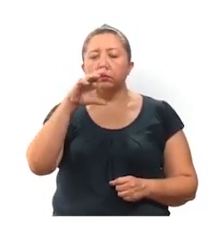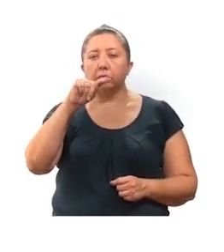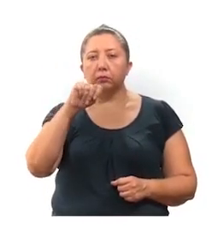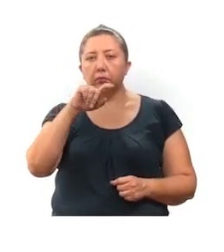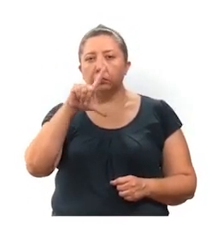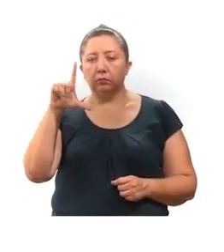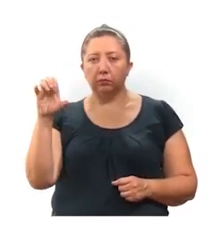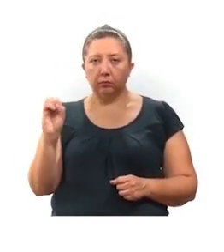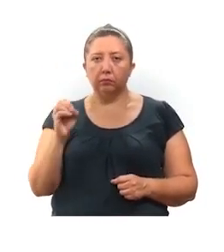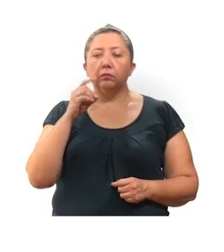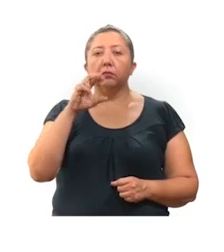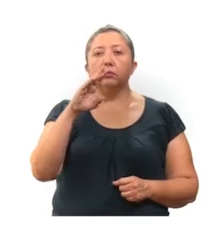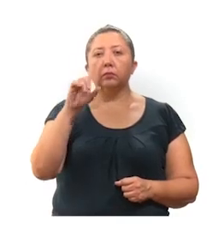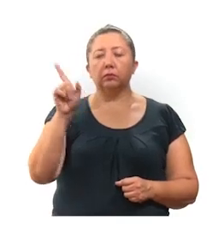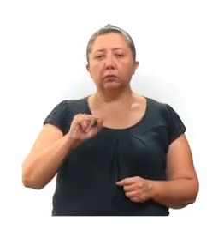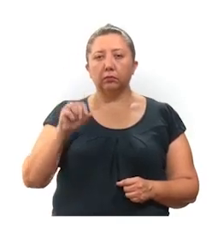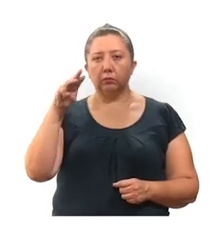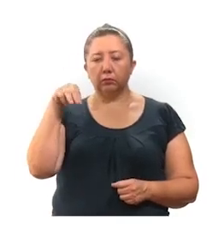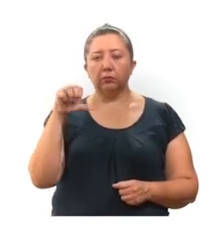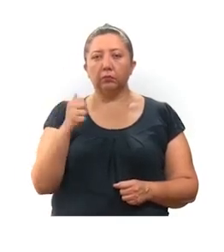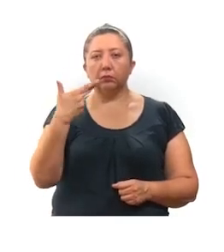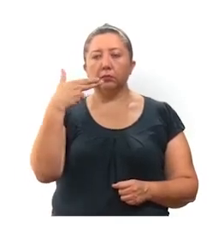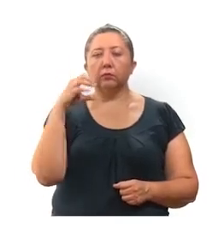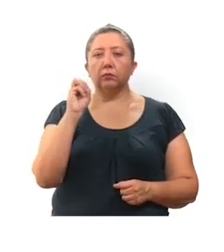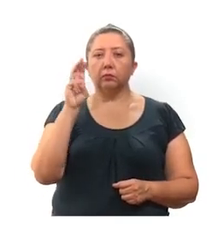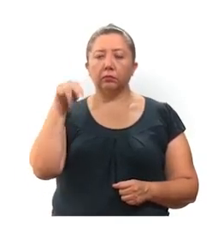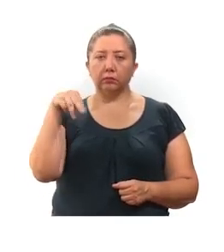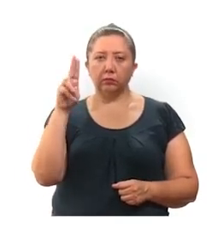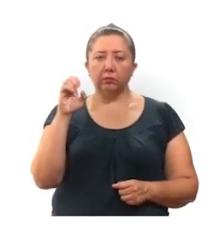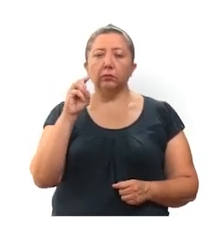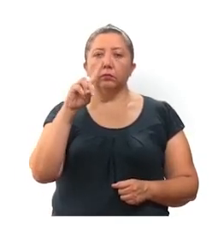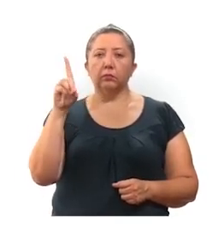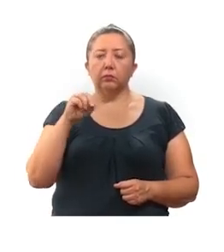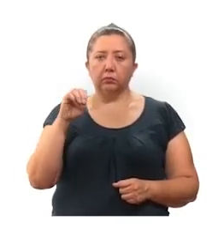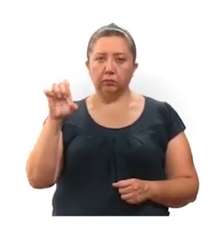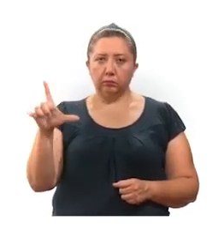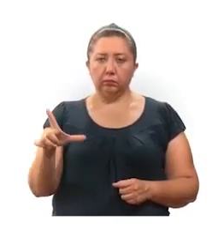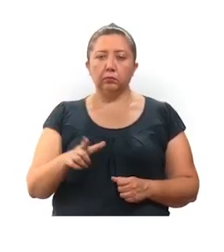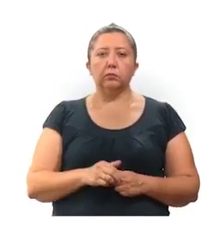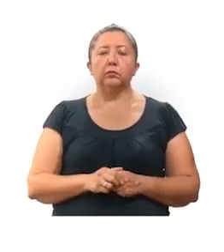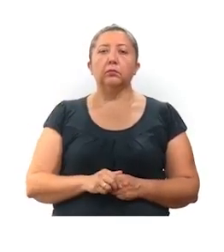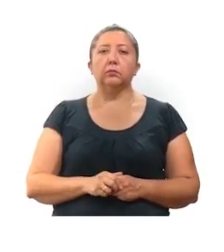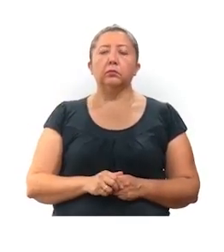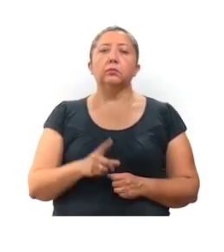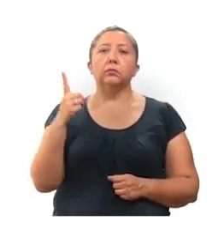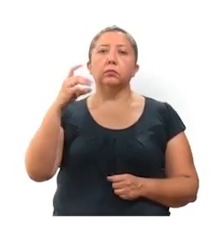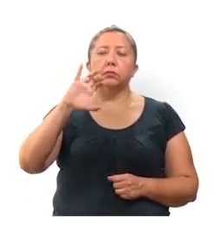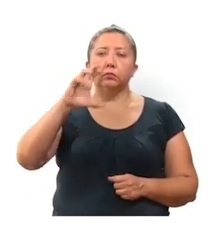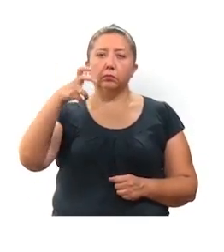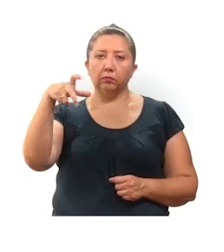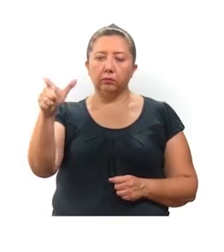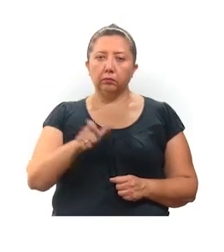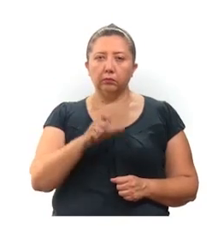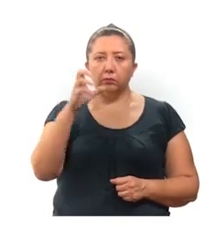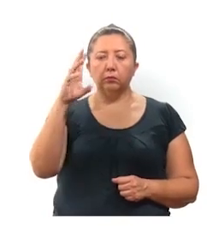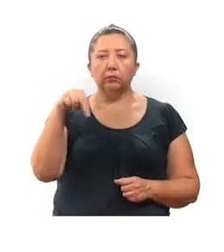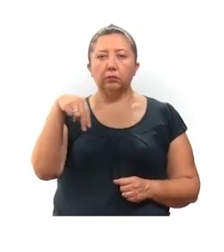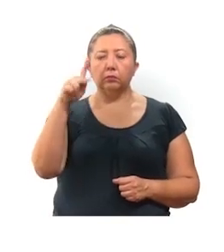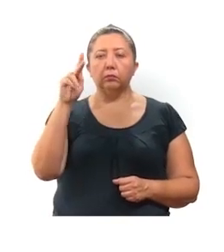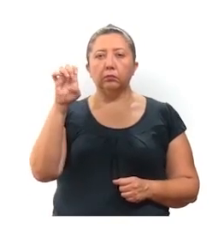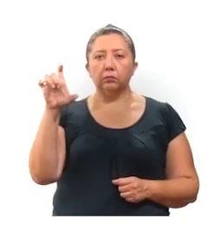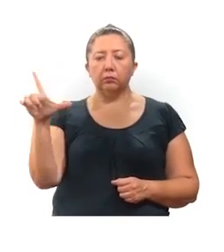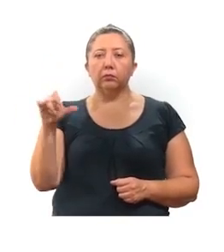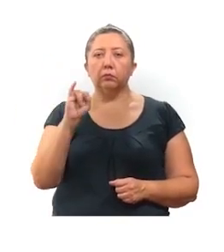Cenotillo, Xixuluc Pueblo, Cusamá, Tzitaz, Jomún, Mocochá y Sutzal, 1 en Chemash, Cuncunul,